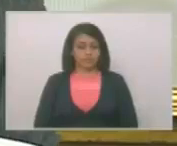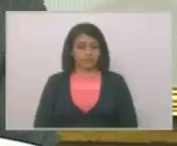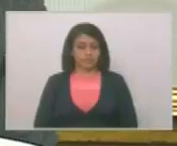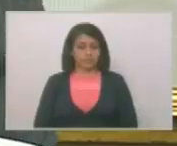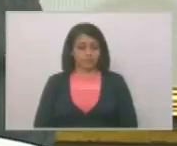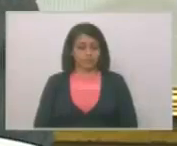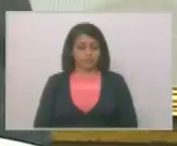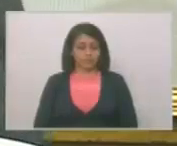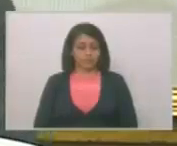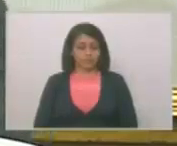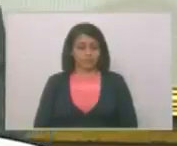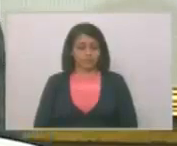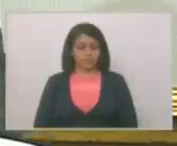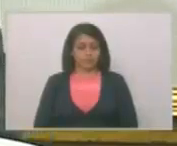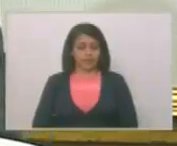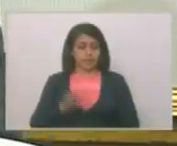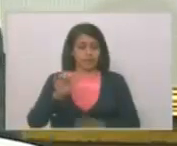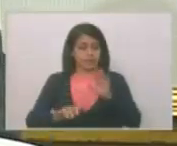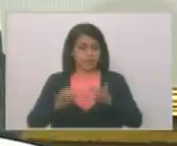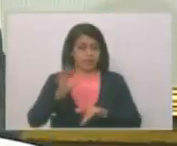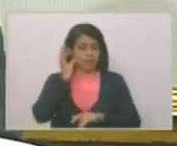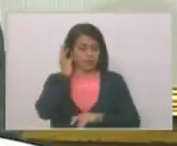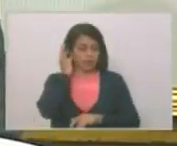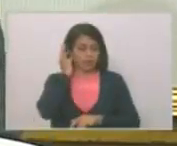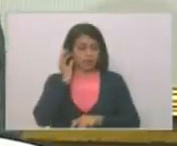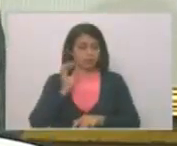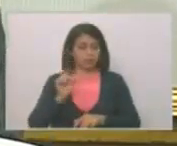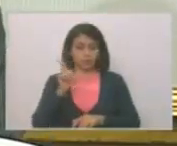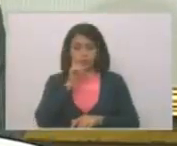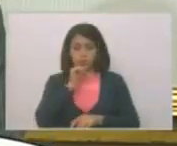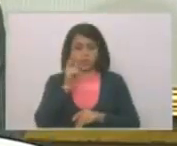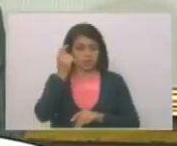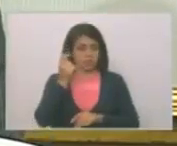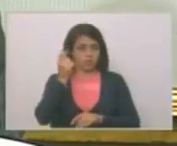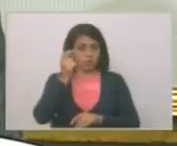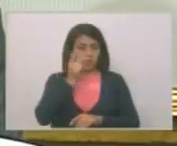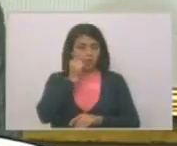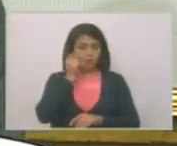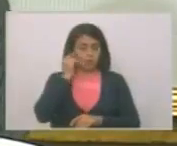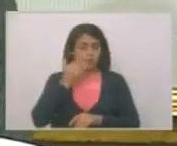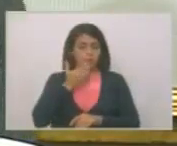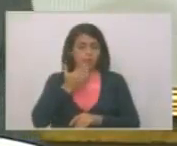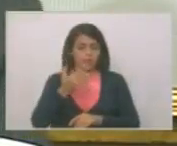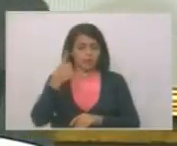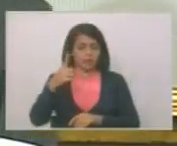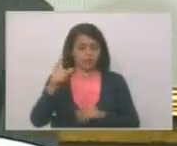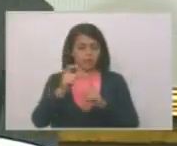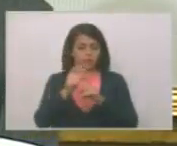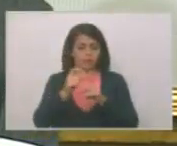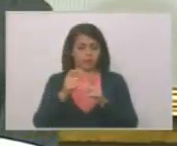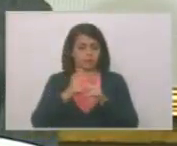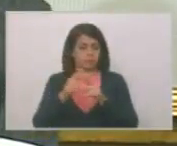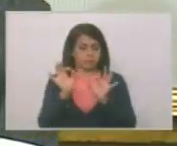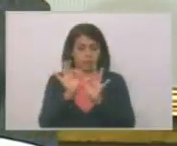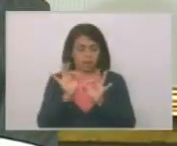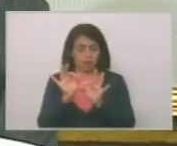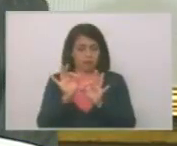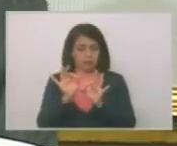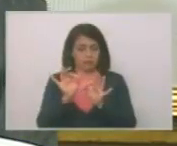Ciudadana secretaria, no habiendo más diputados o diputadas que hayan solicitado el derecho de palabra,